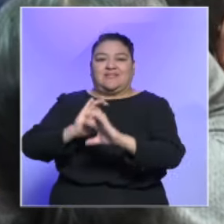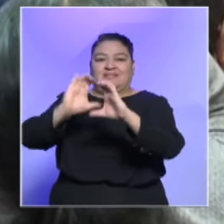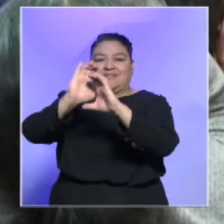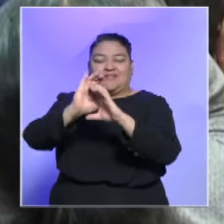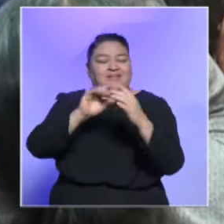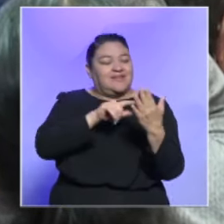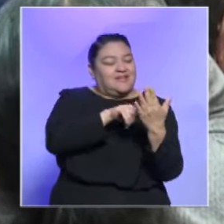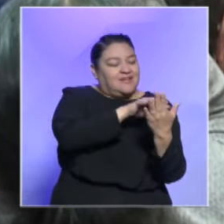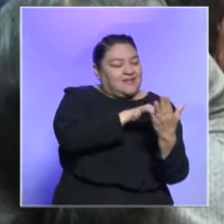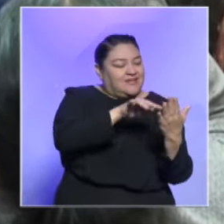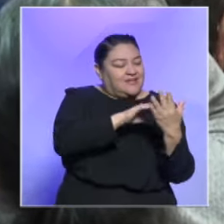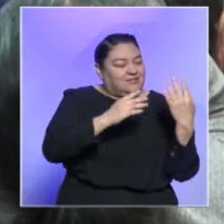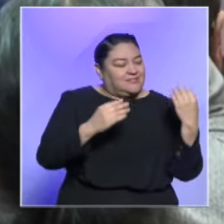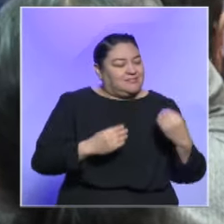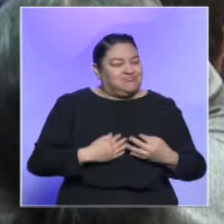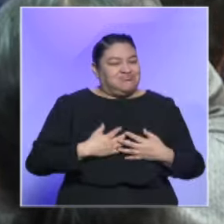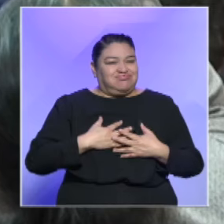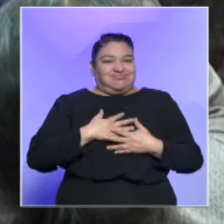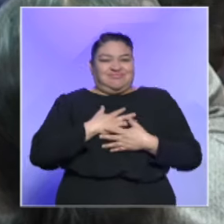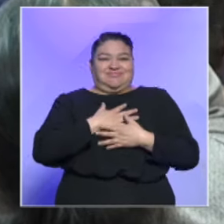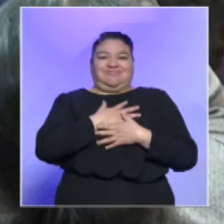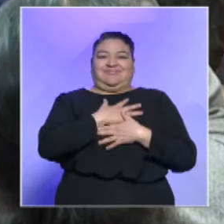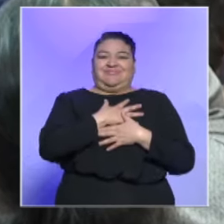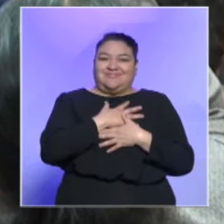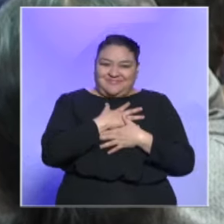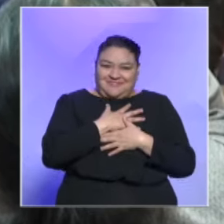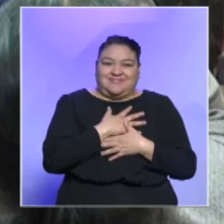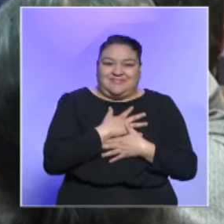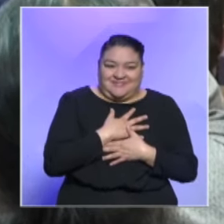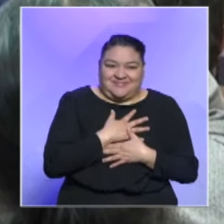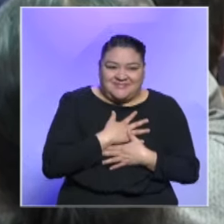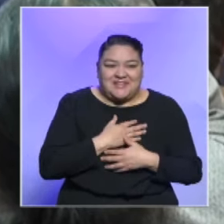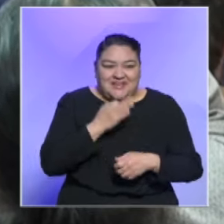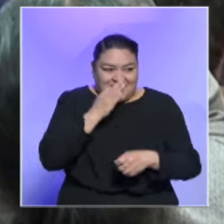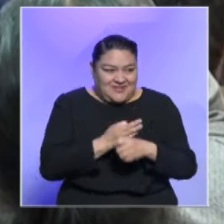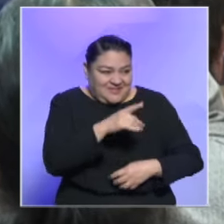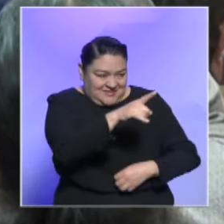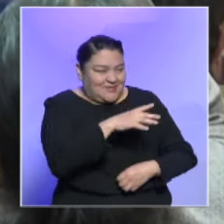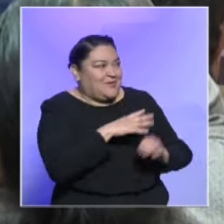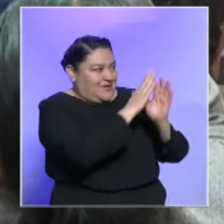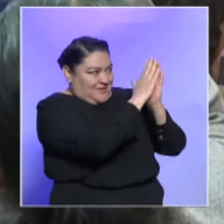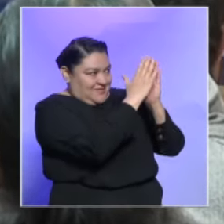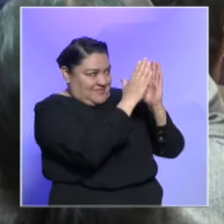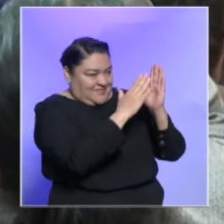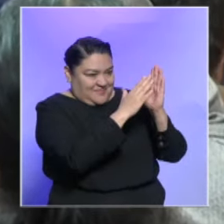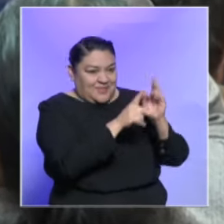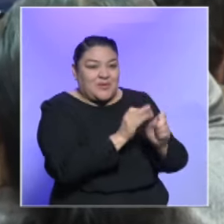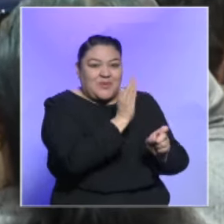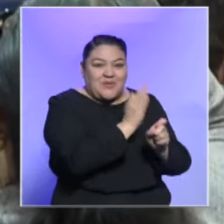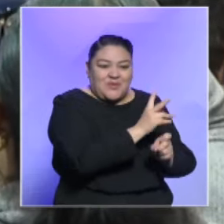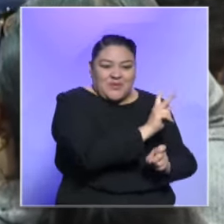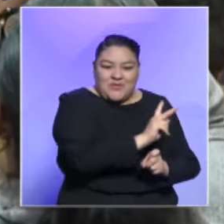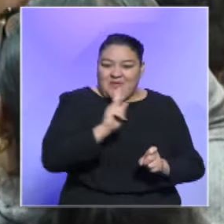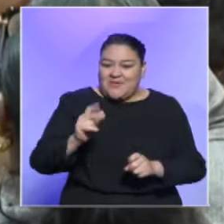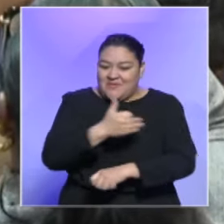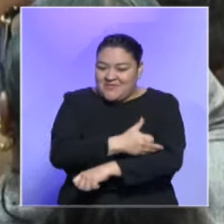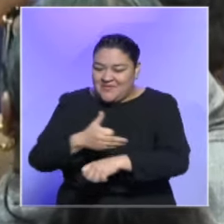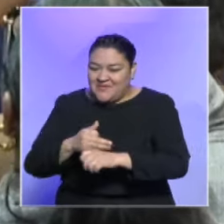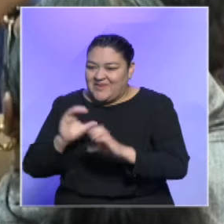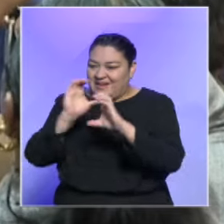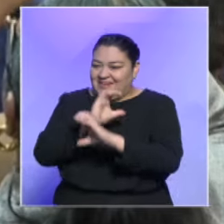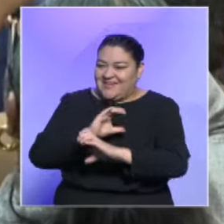vida. Y fíjate qué cosa tan bonita, porque el día de hoy, me imagino tienes más libros, pero tienes una canción con tu familia y eso